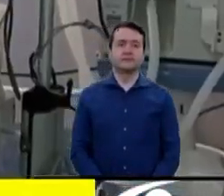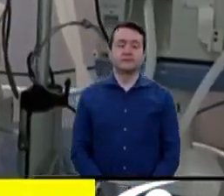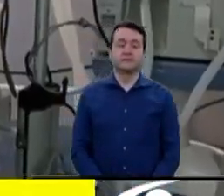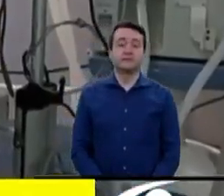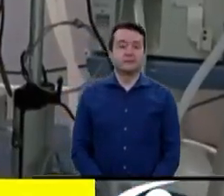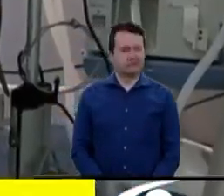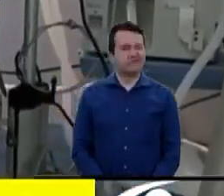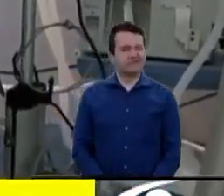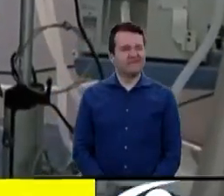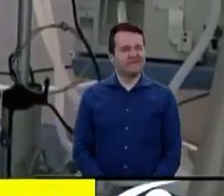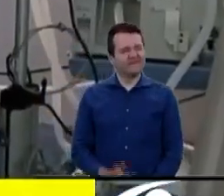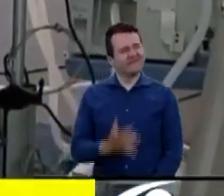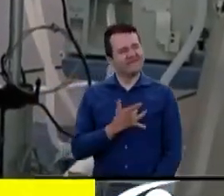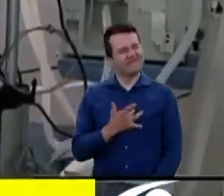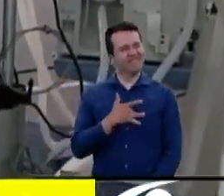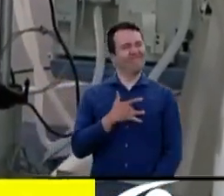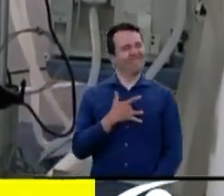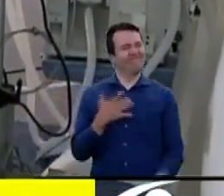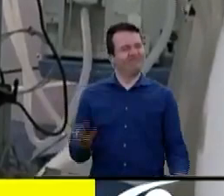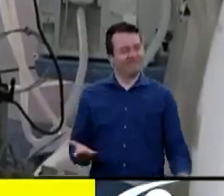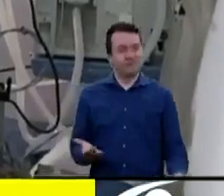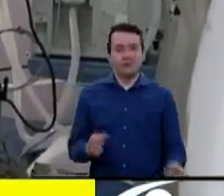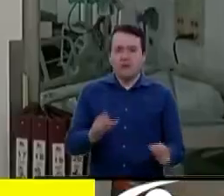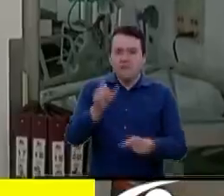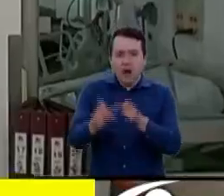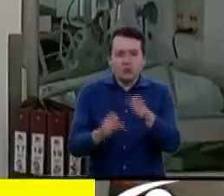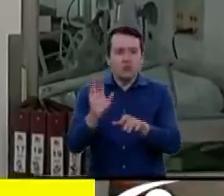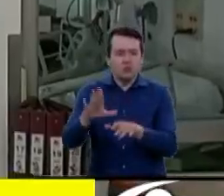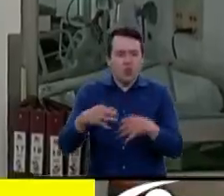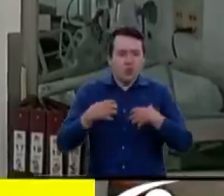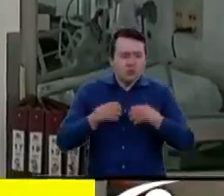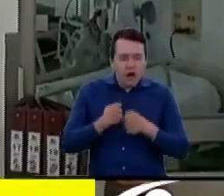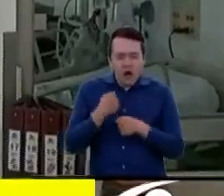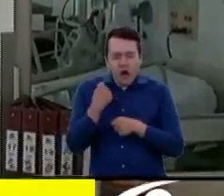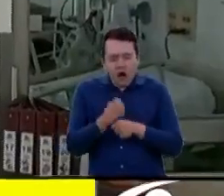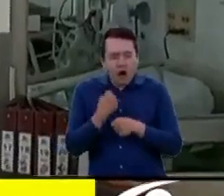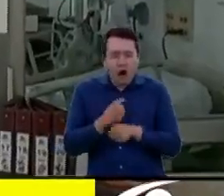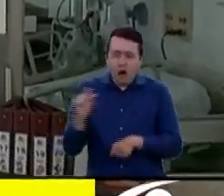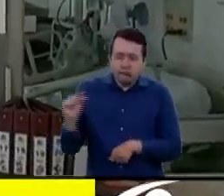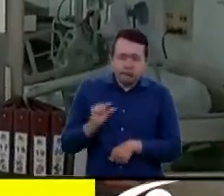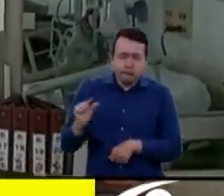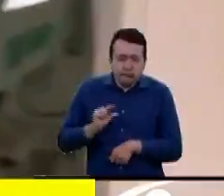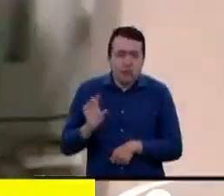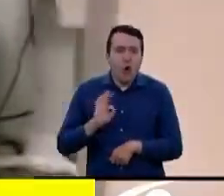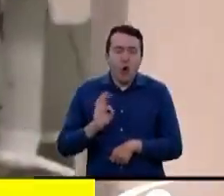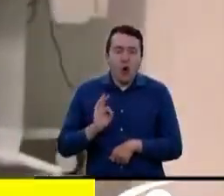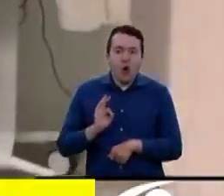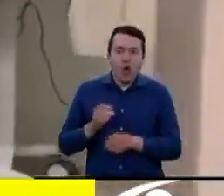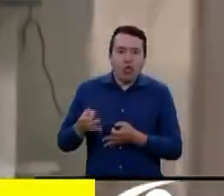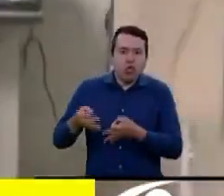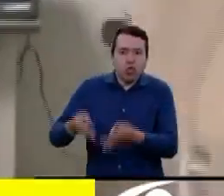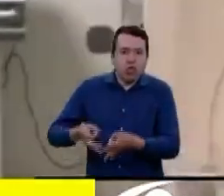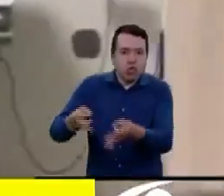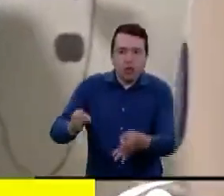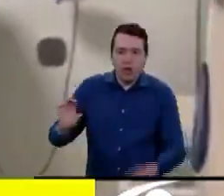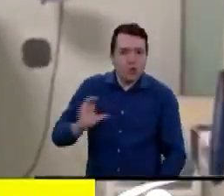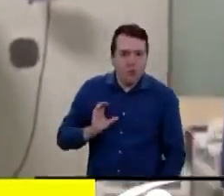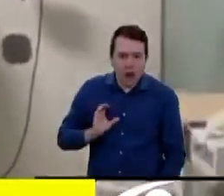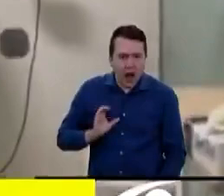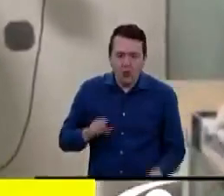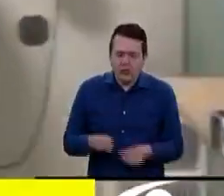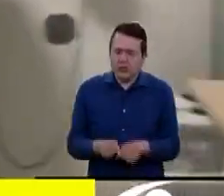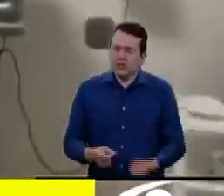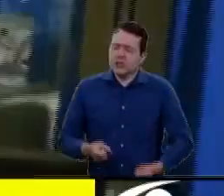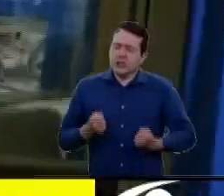Indigna decirlo, pero mientras el personal de la salud, muchos mal pagos y con mesadas atrasadas, sacrificadamente le ponen el pecho al